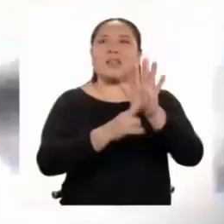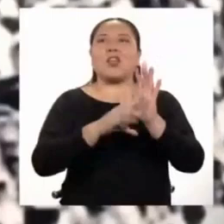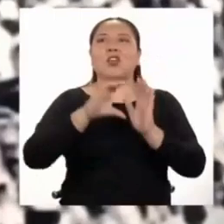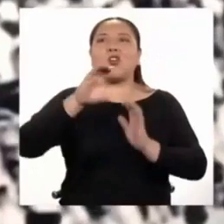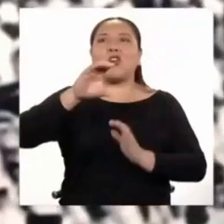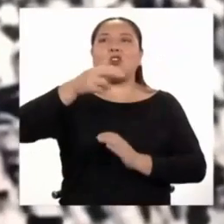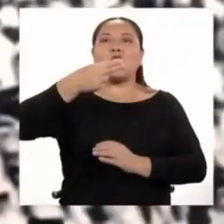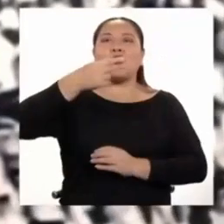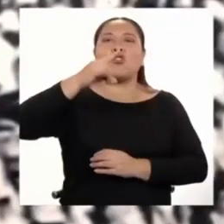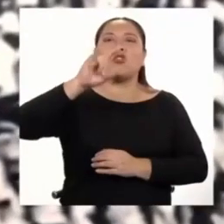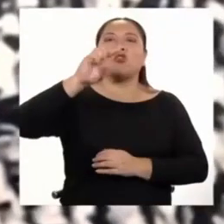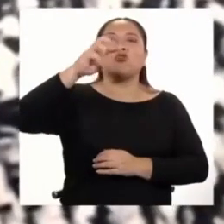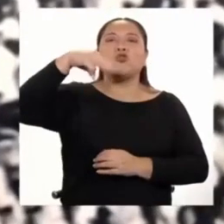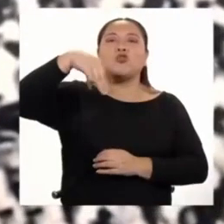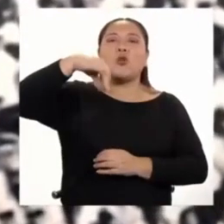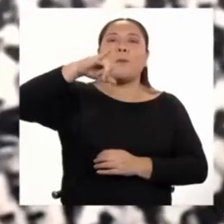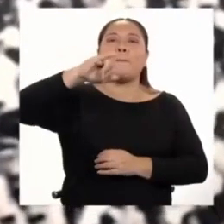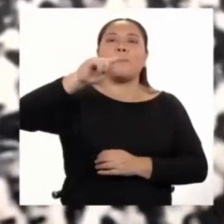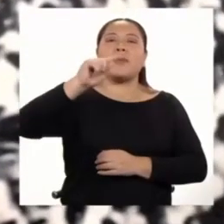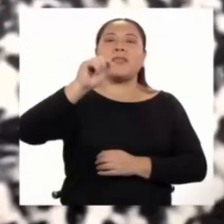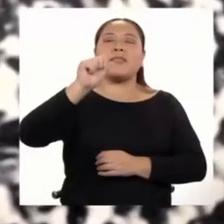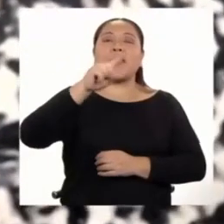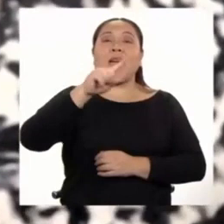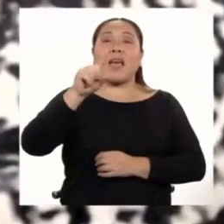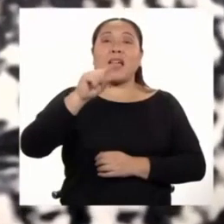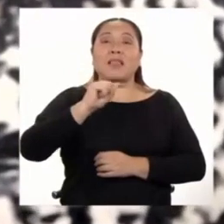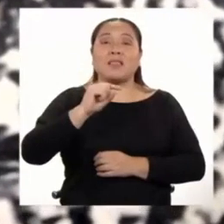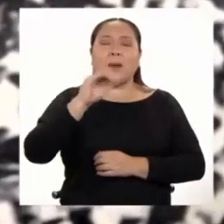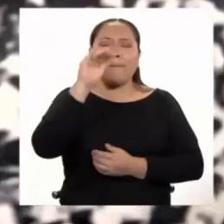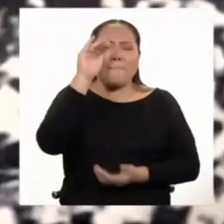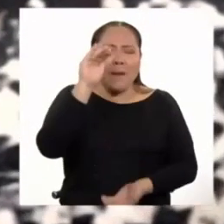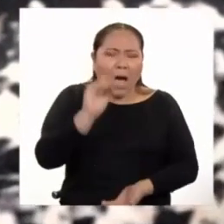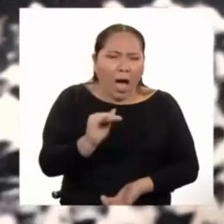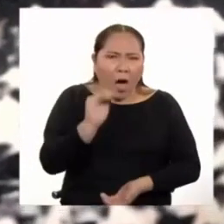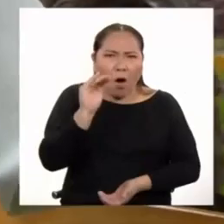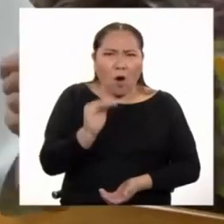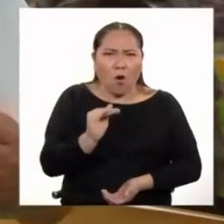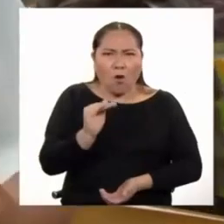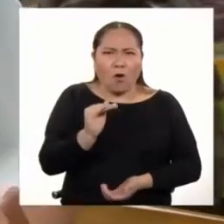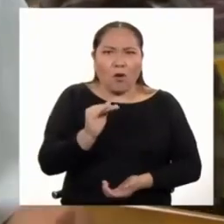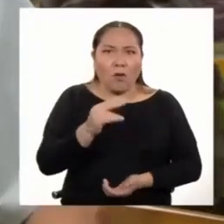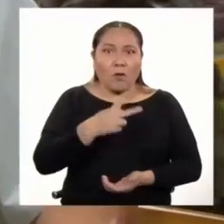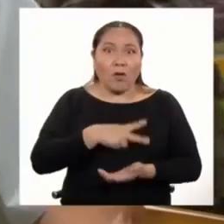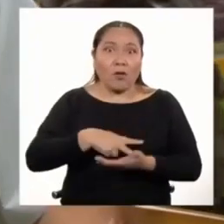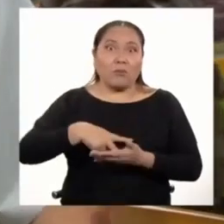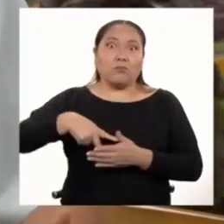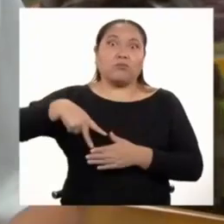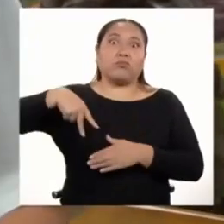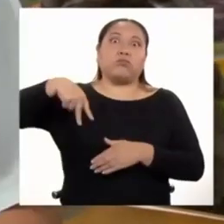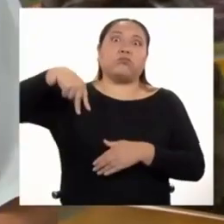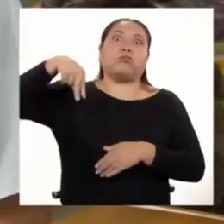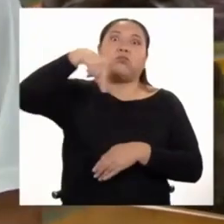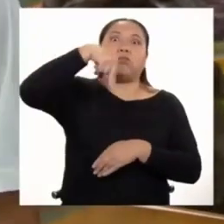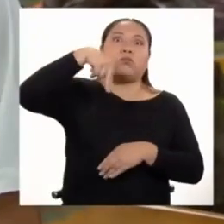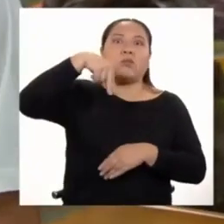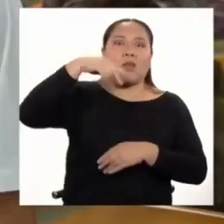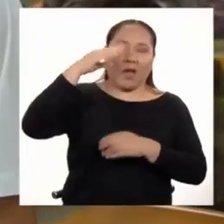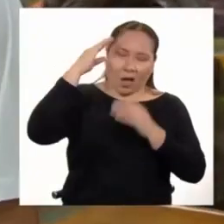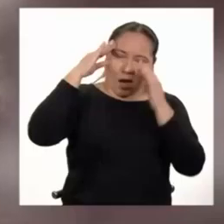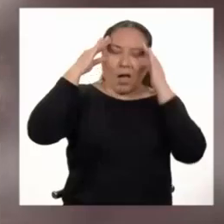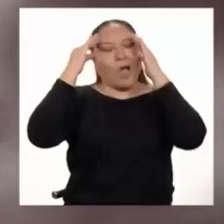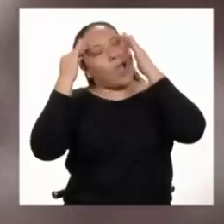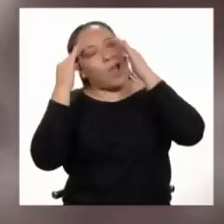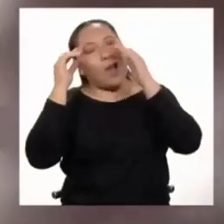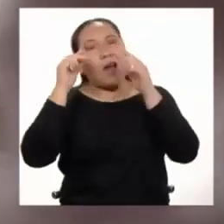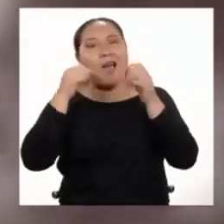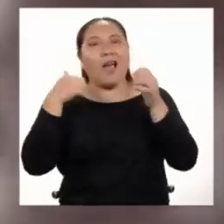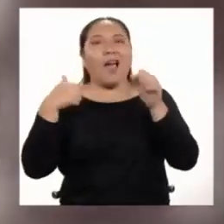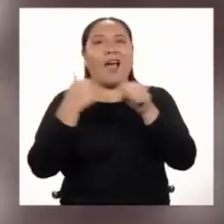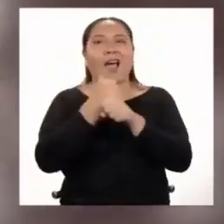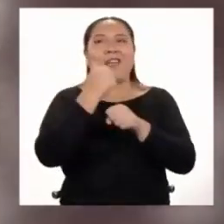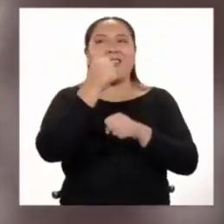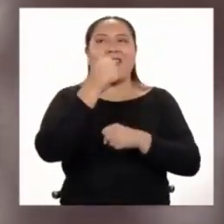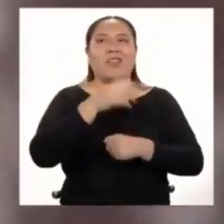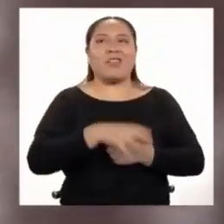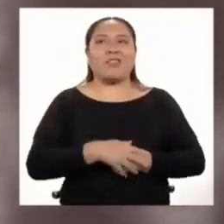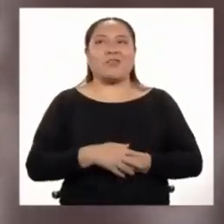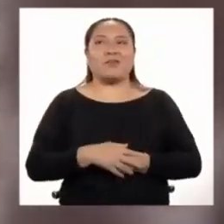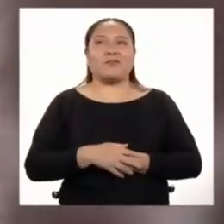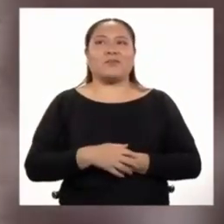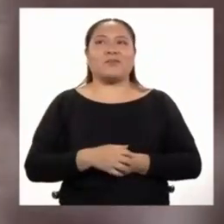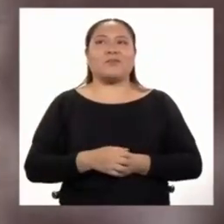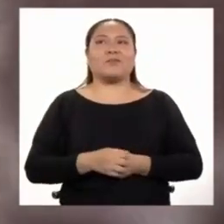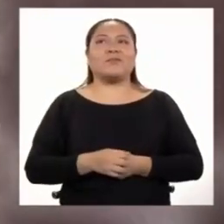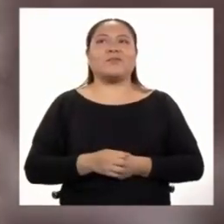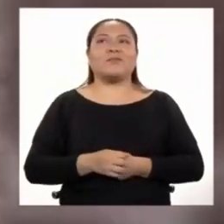Era Chumpi bajito, saltando por encima de un gigante y ganándole un cabezazo.